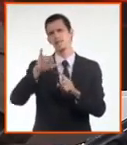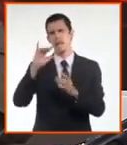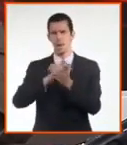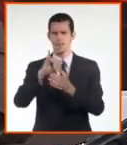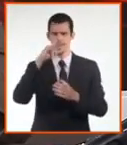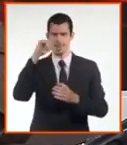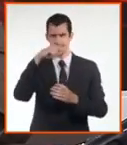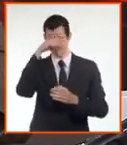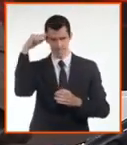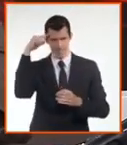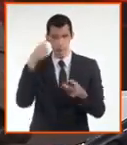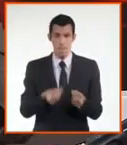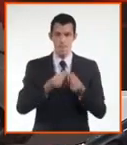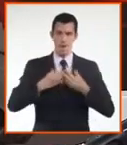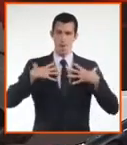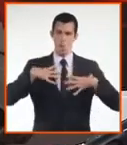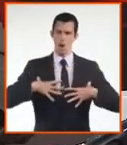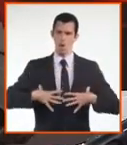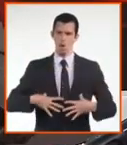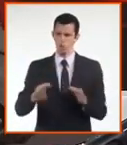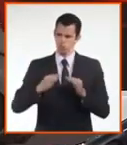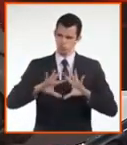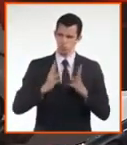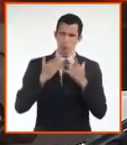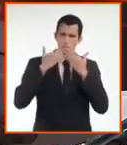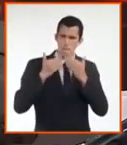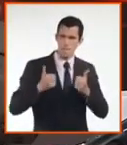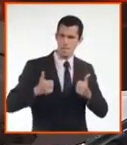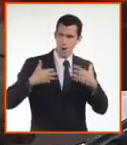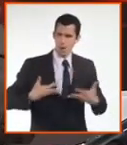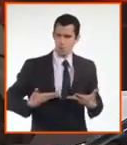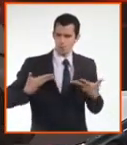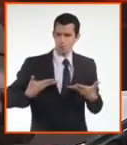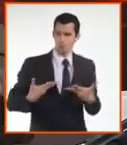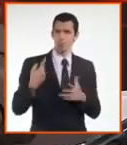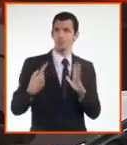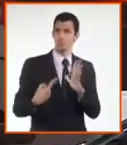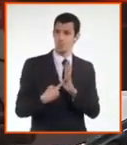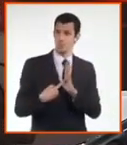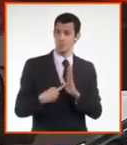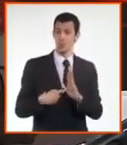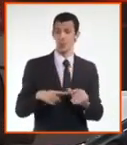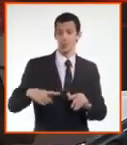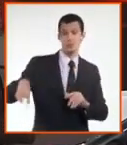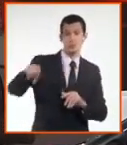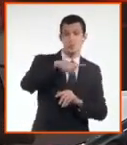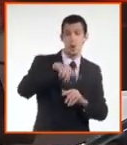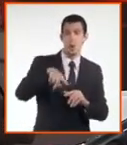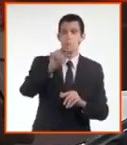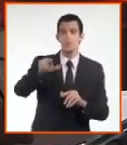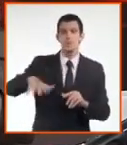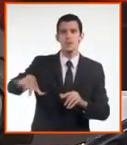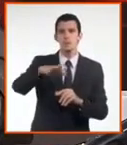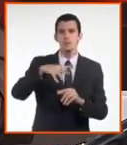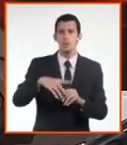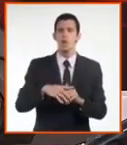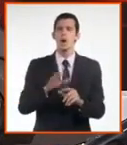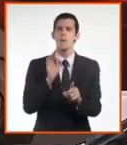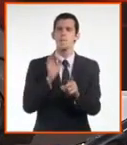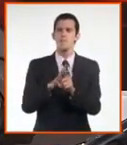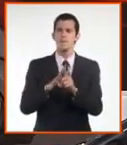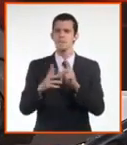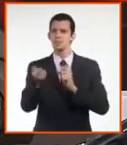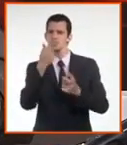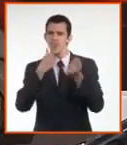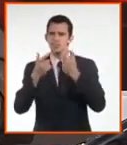anteriormente es una de las cosas que se ha incrementado el consumo sobre todo en los en los productos que son